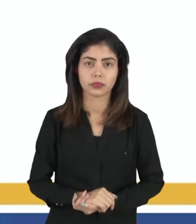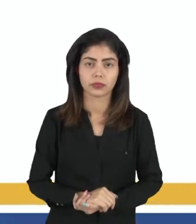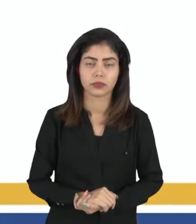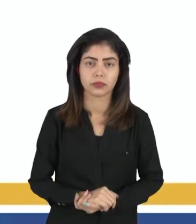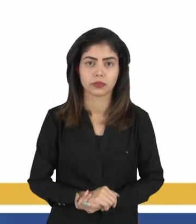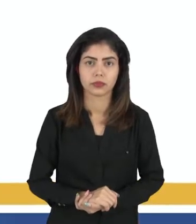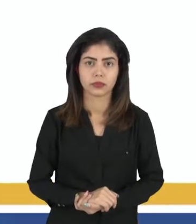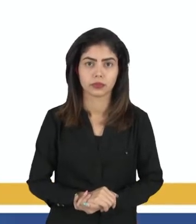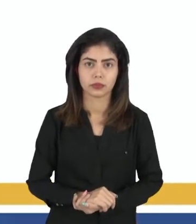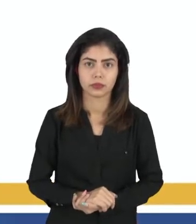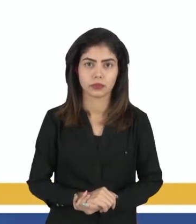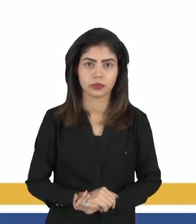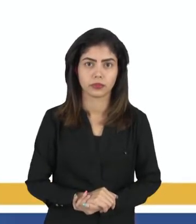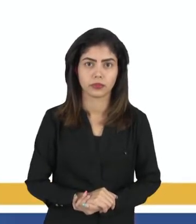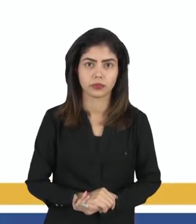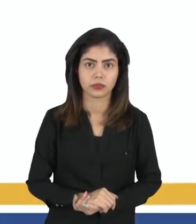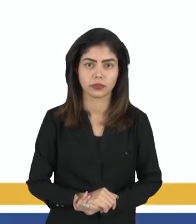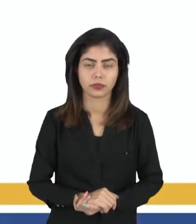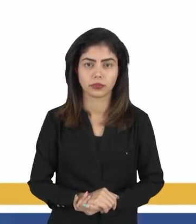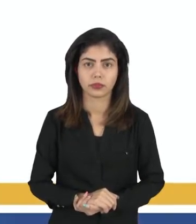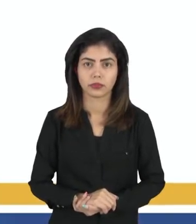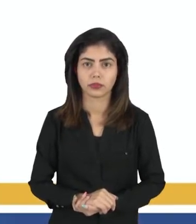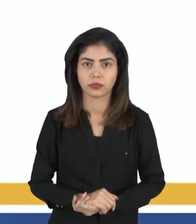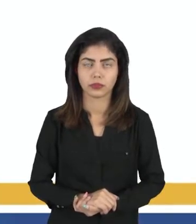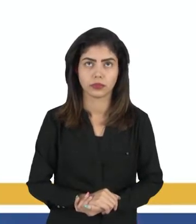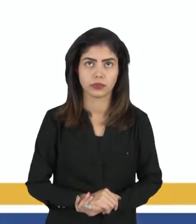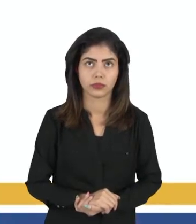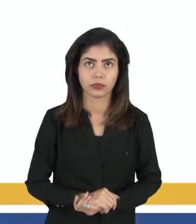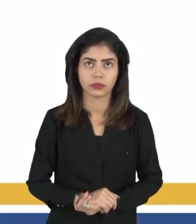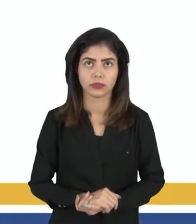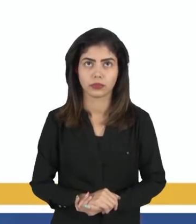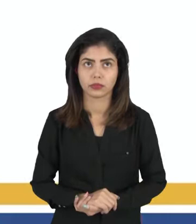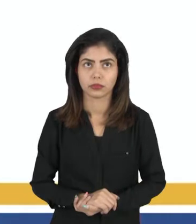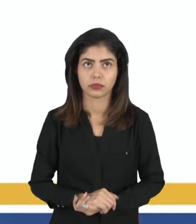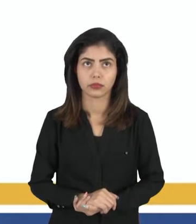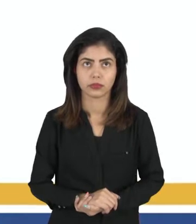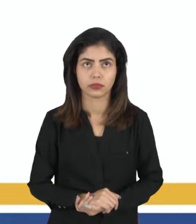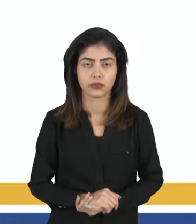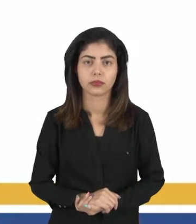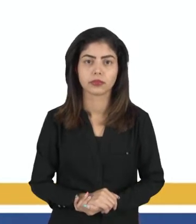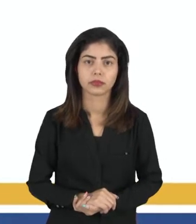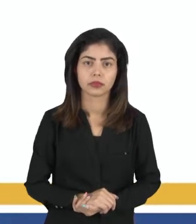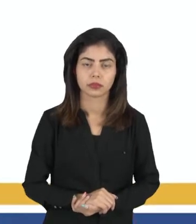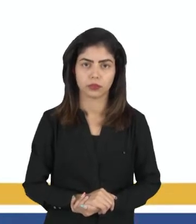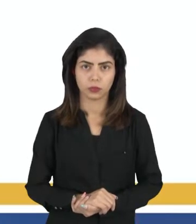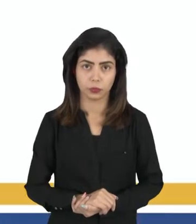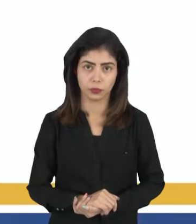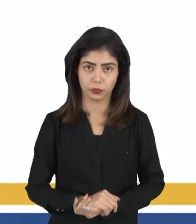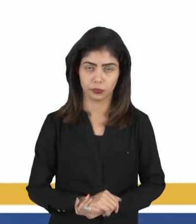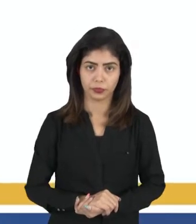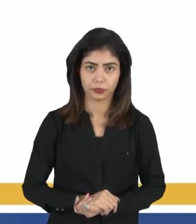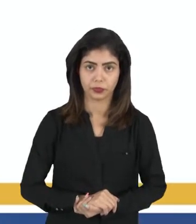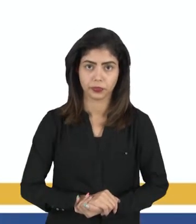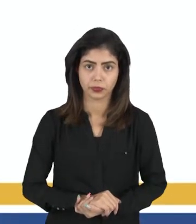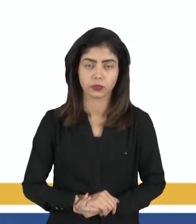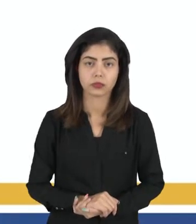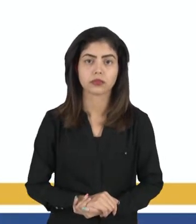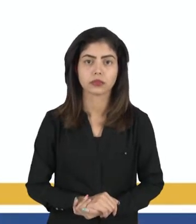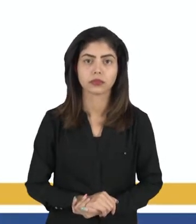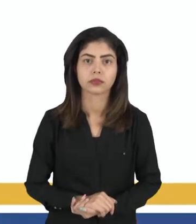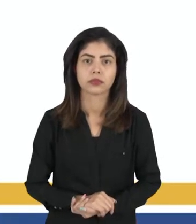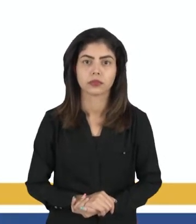para respetar la vida de los animales? ¿O cree que se trata de una tradición cultural que